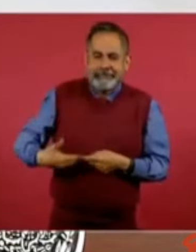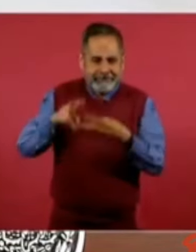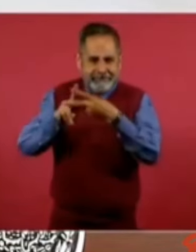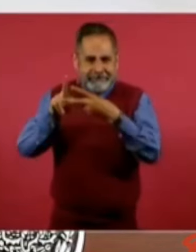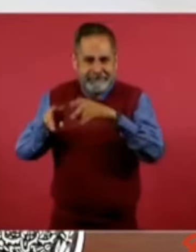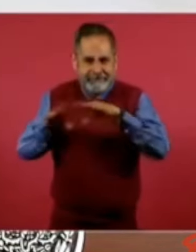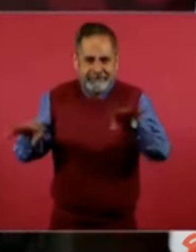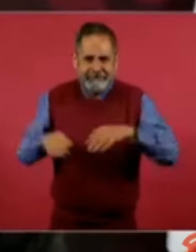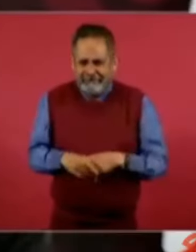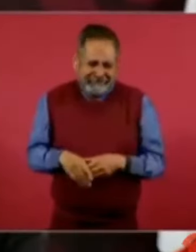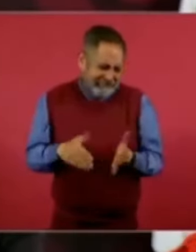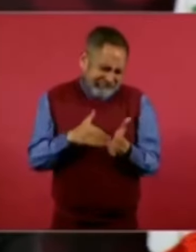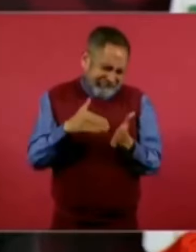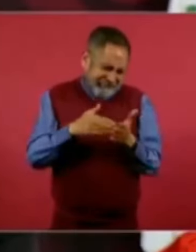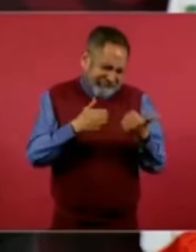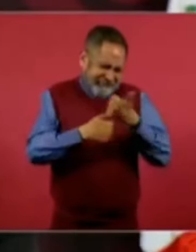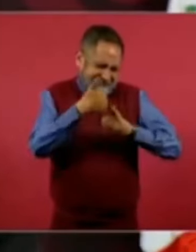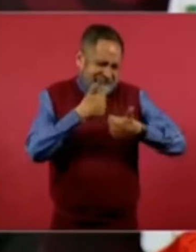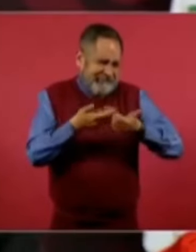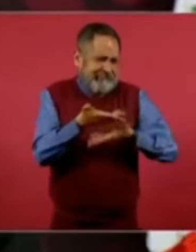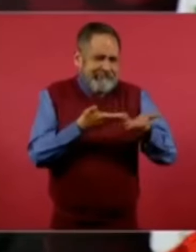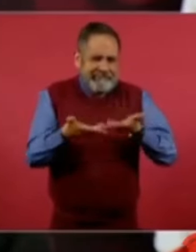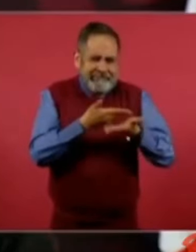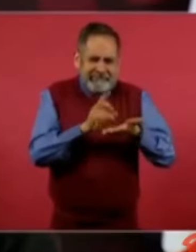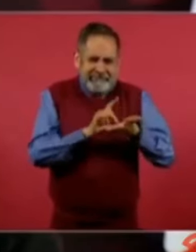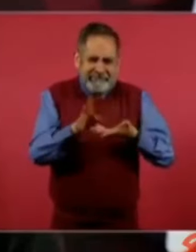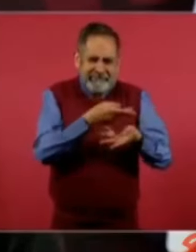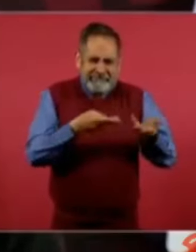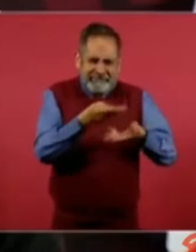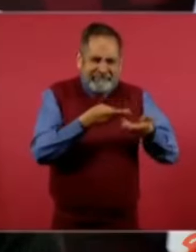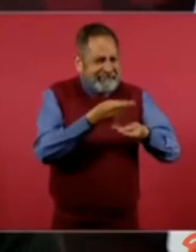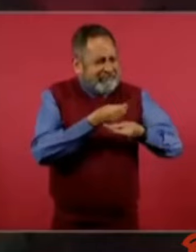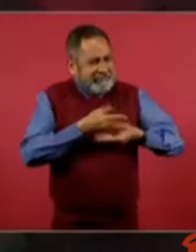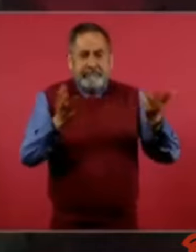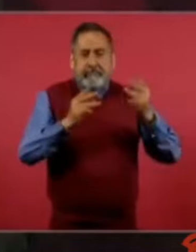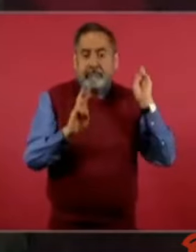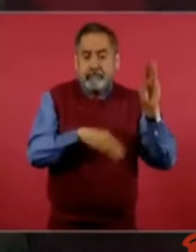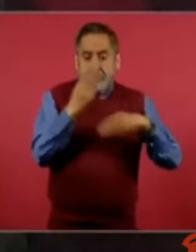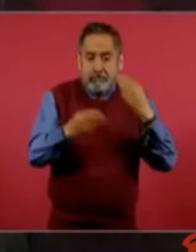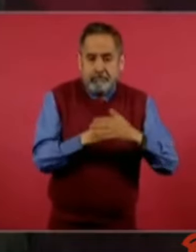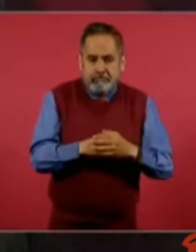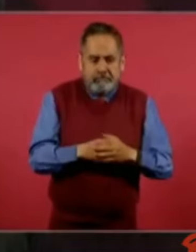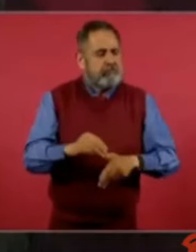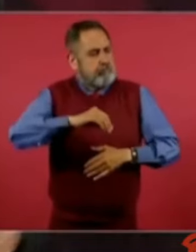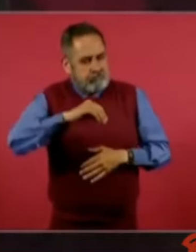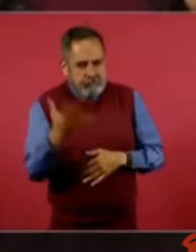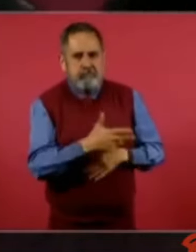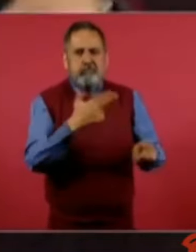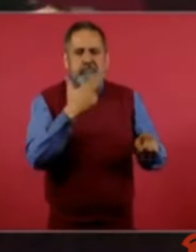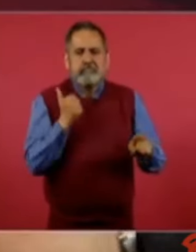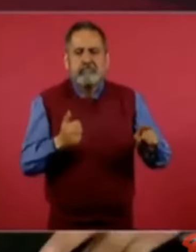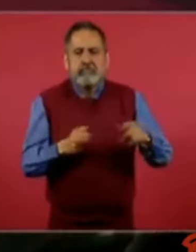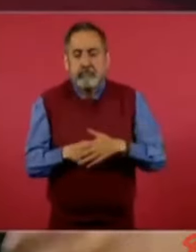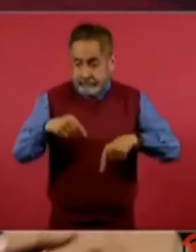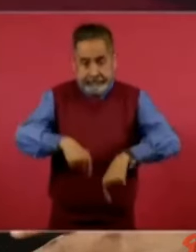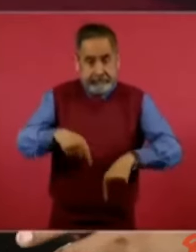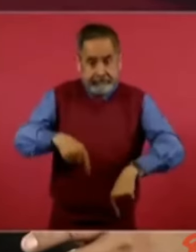millones de repeticiones en todo el mundo no en todo el mundo